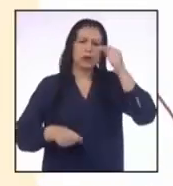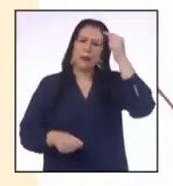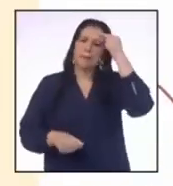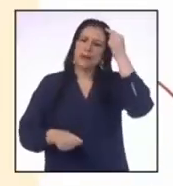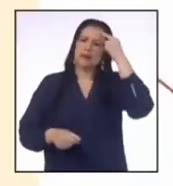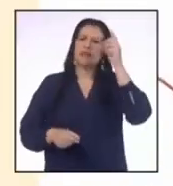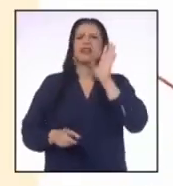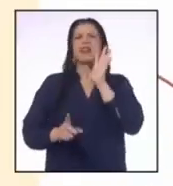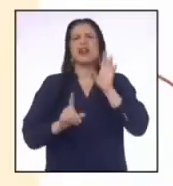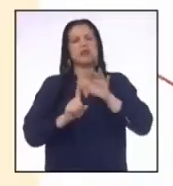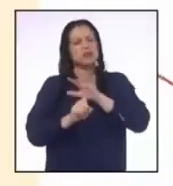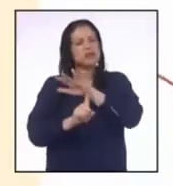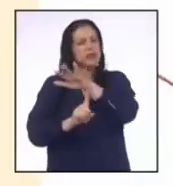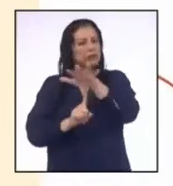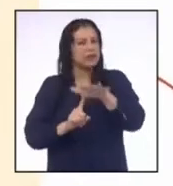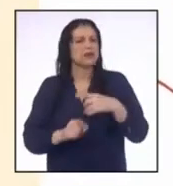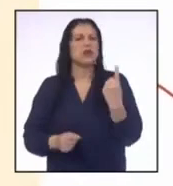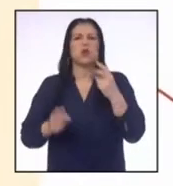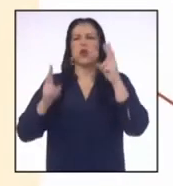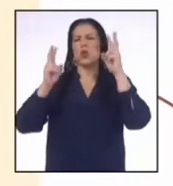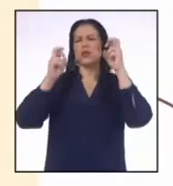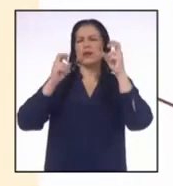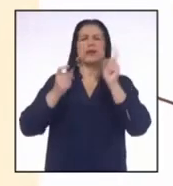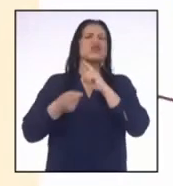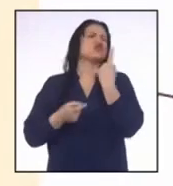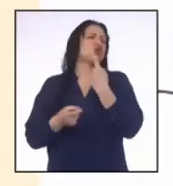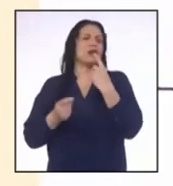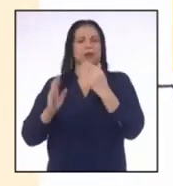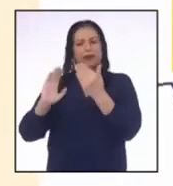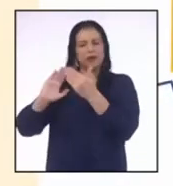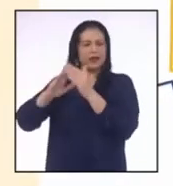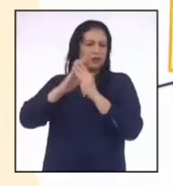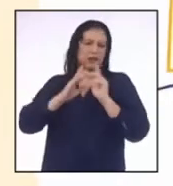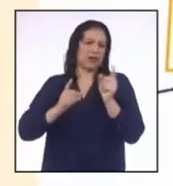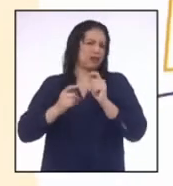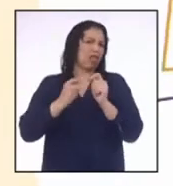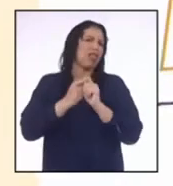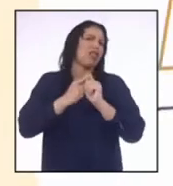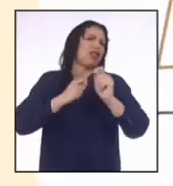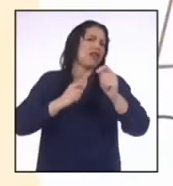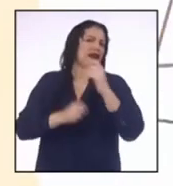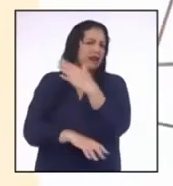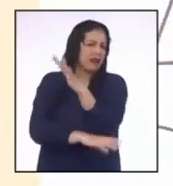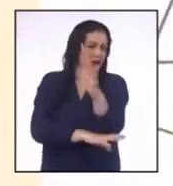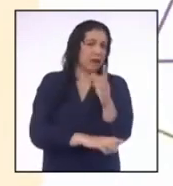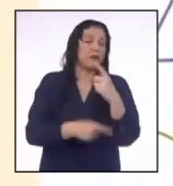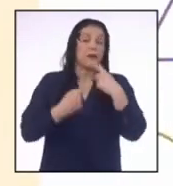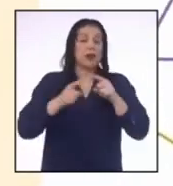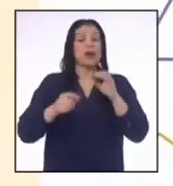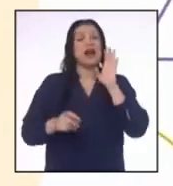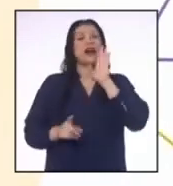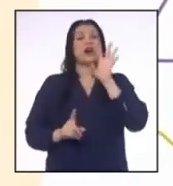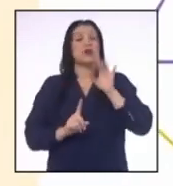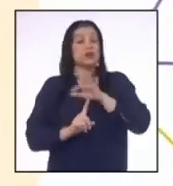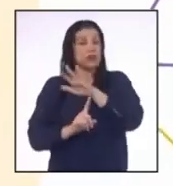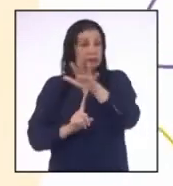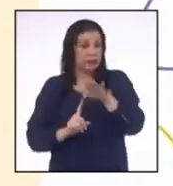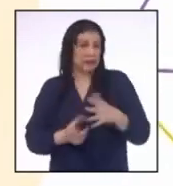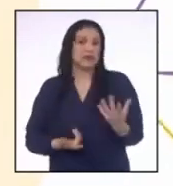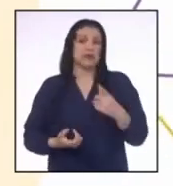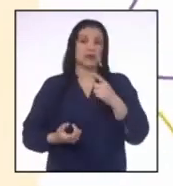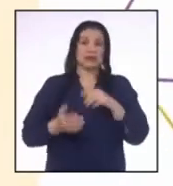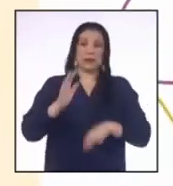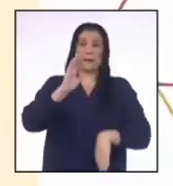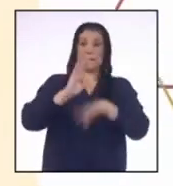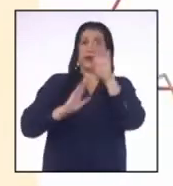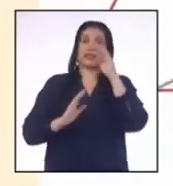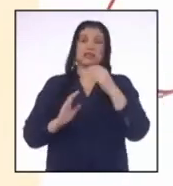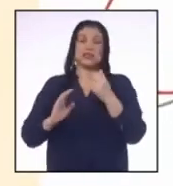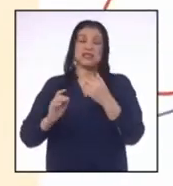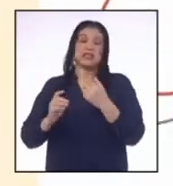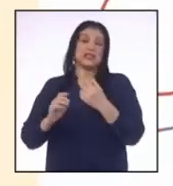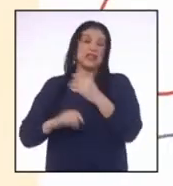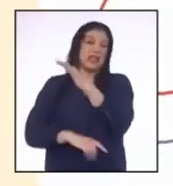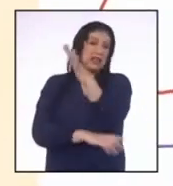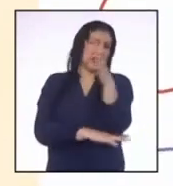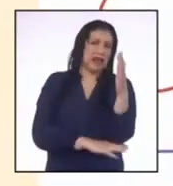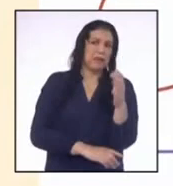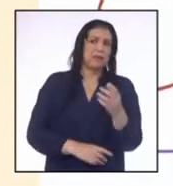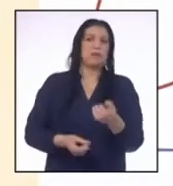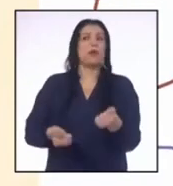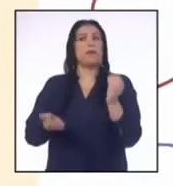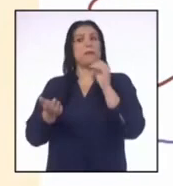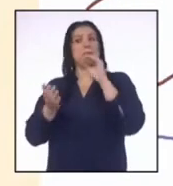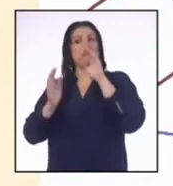que la contaminación suele ser un tema más urbano que rural, pero que la contaminación esté más en el campo que en la ciudad. Esto es